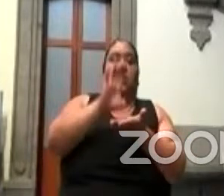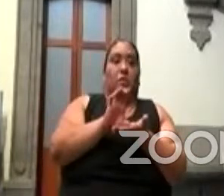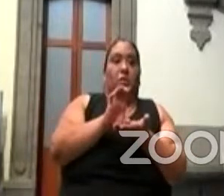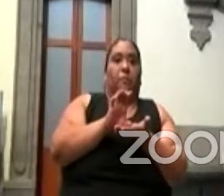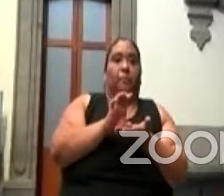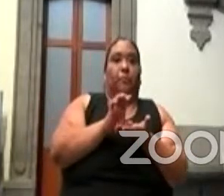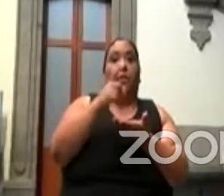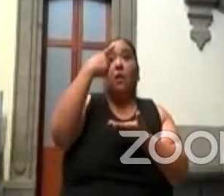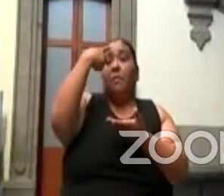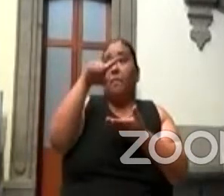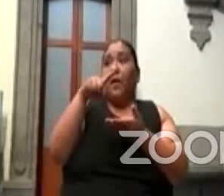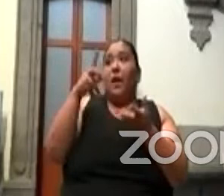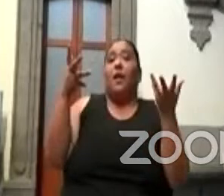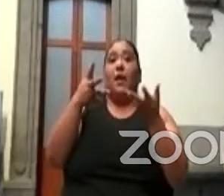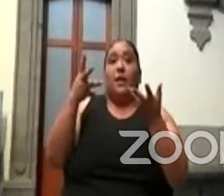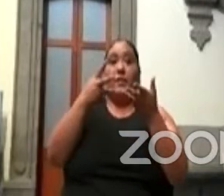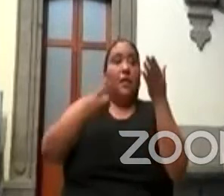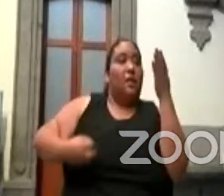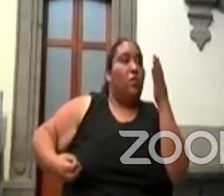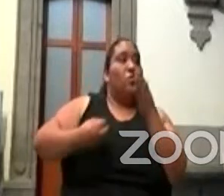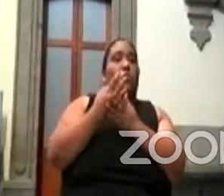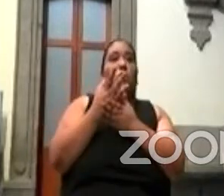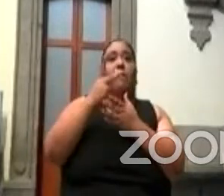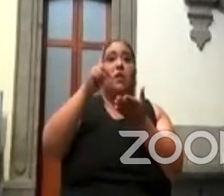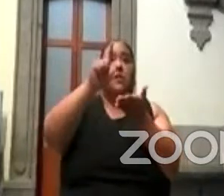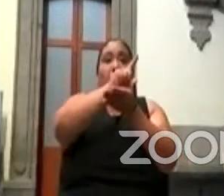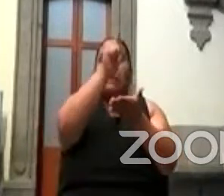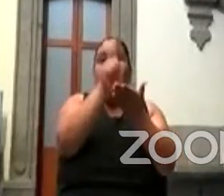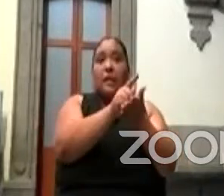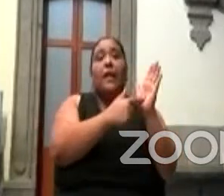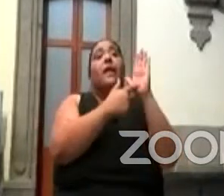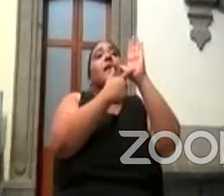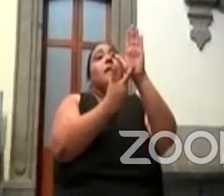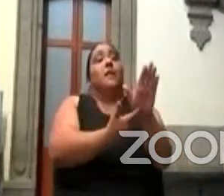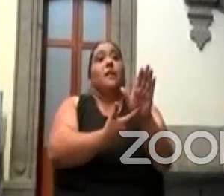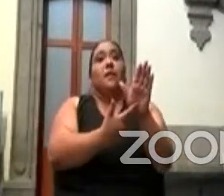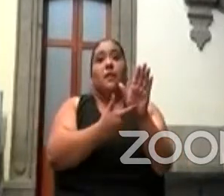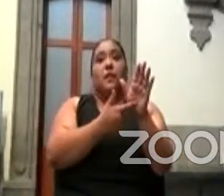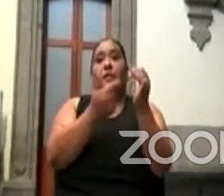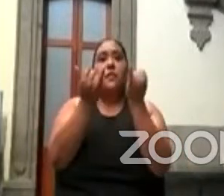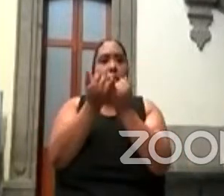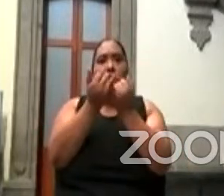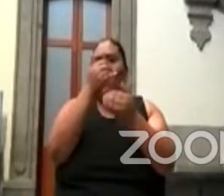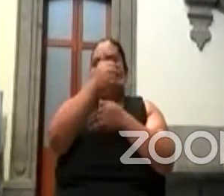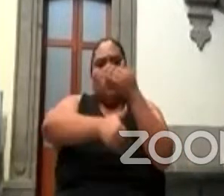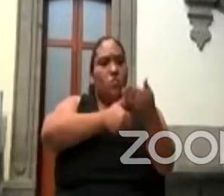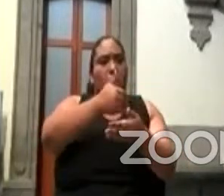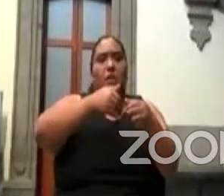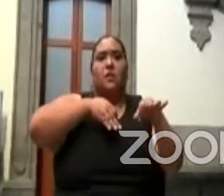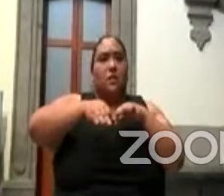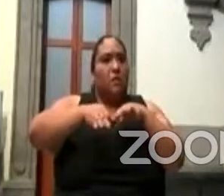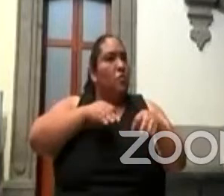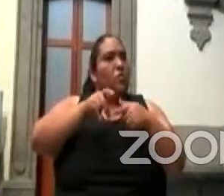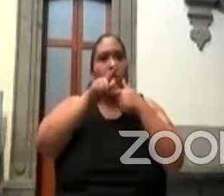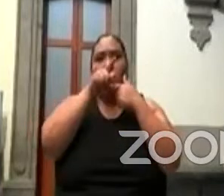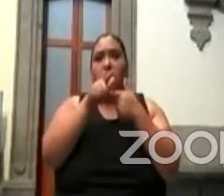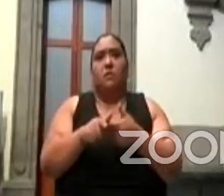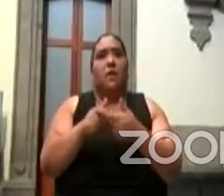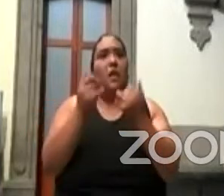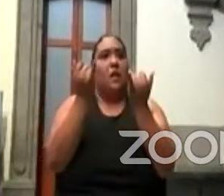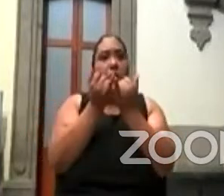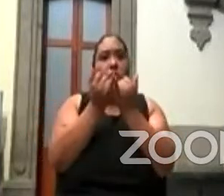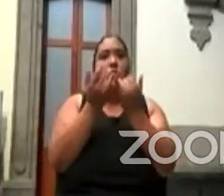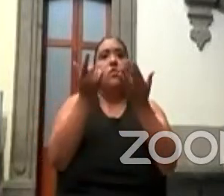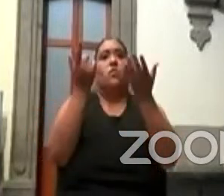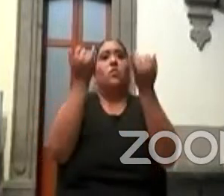para la creación de políticas públicas. Sí, también lo estamos trabajando en materia legislativa,